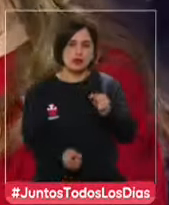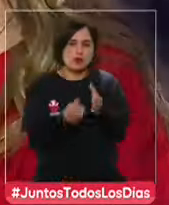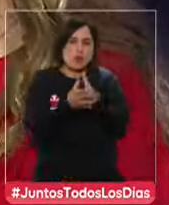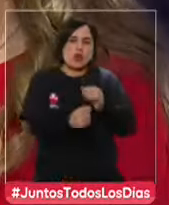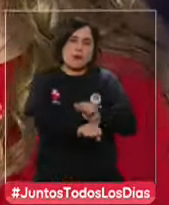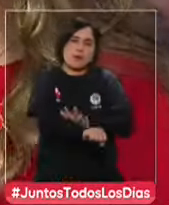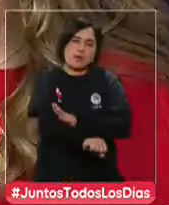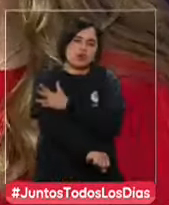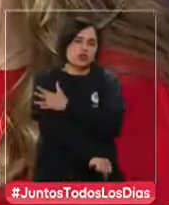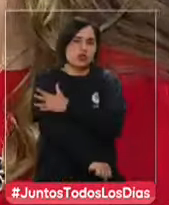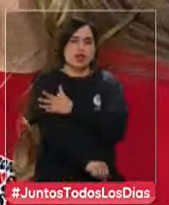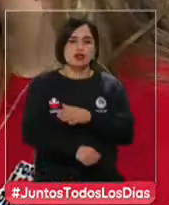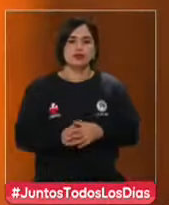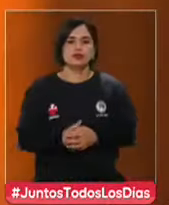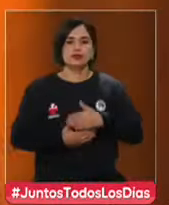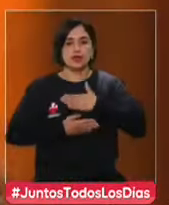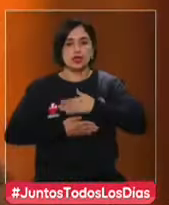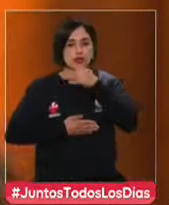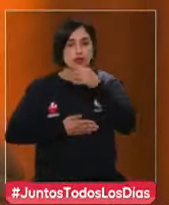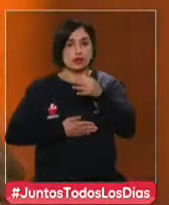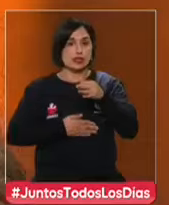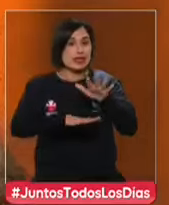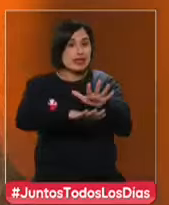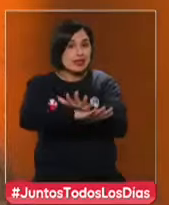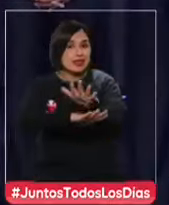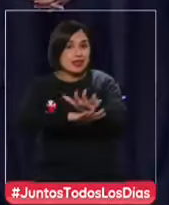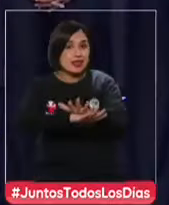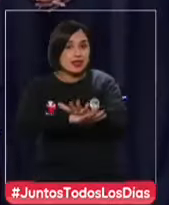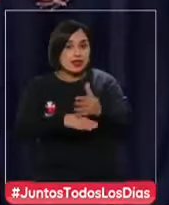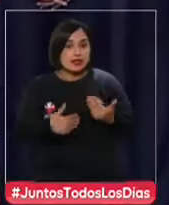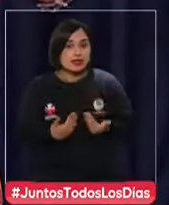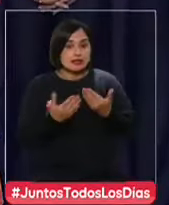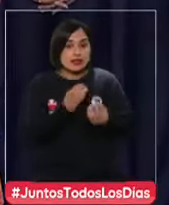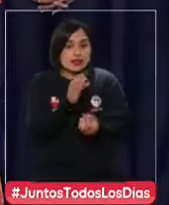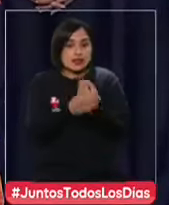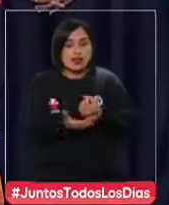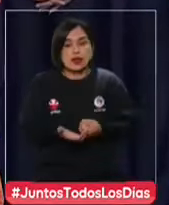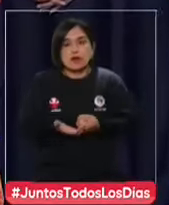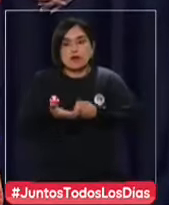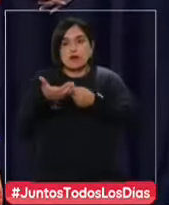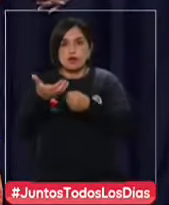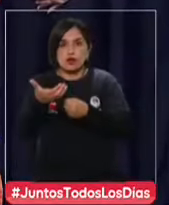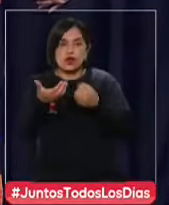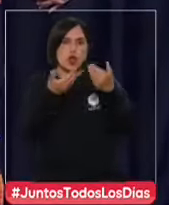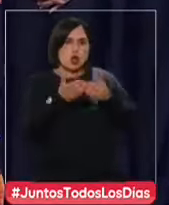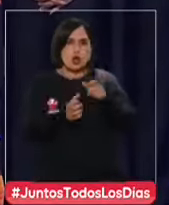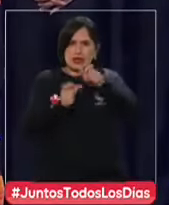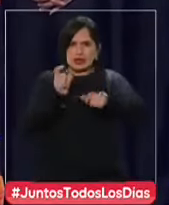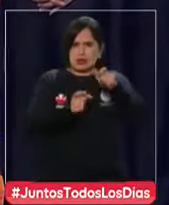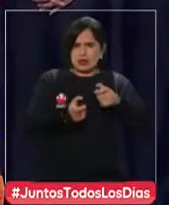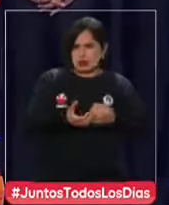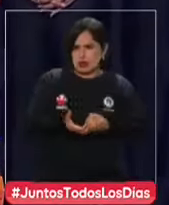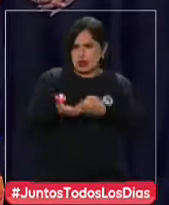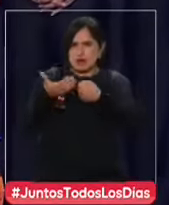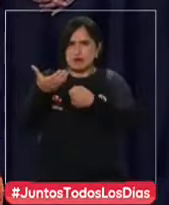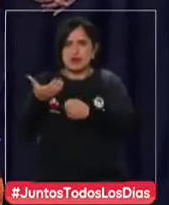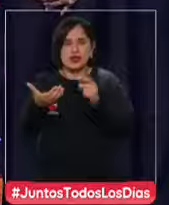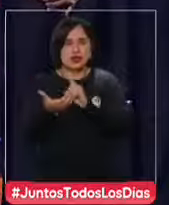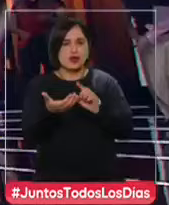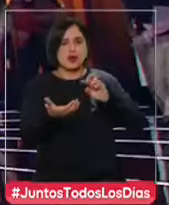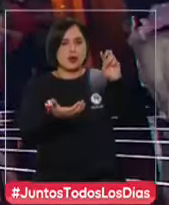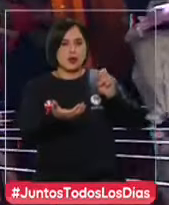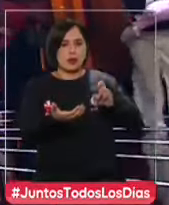Por supuesto, pero quiero decirles que en el teatro se entregan flores y aquí no viene cualquier persona a entregarle las flores, los